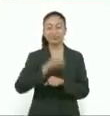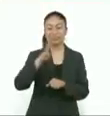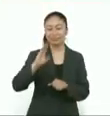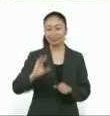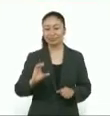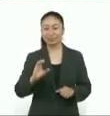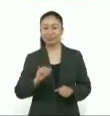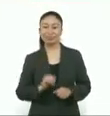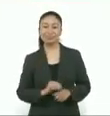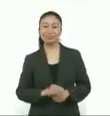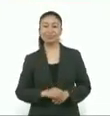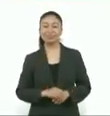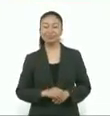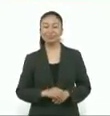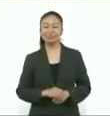California,